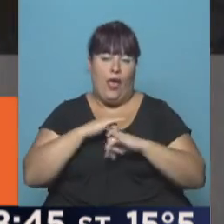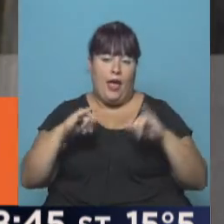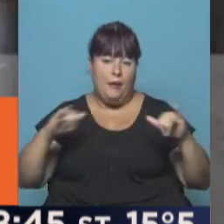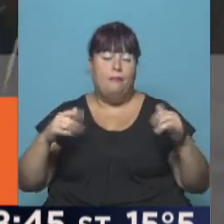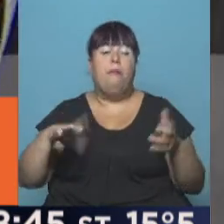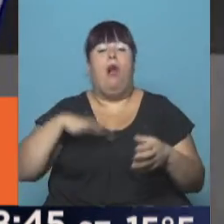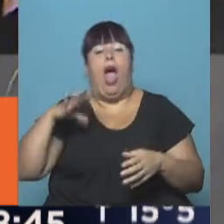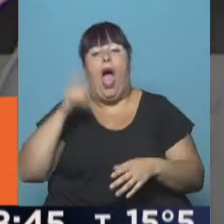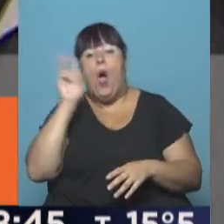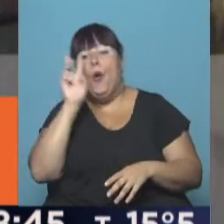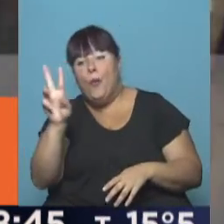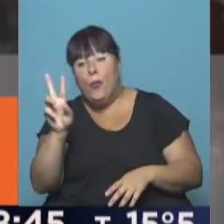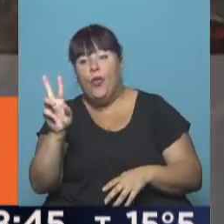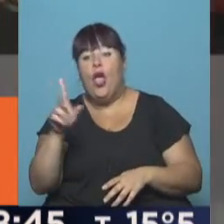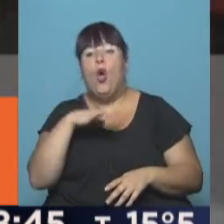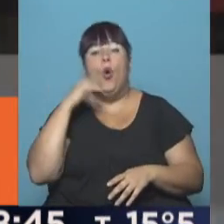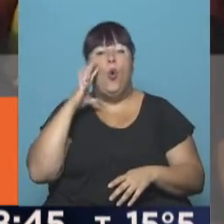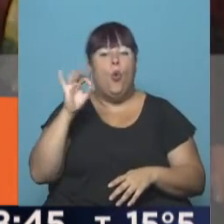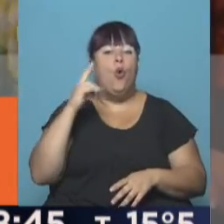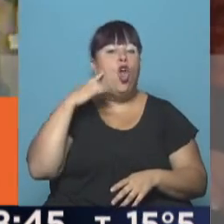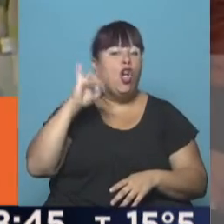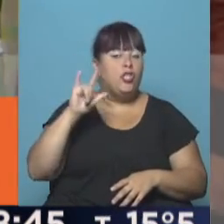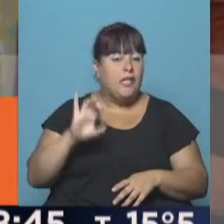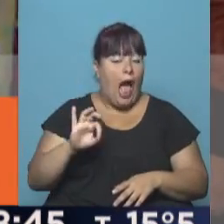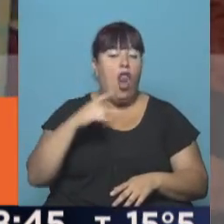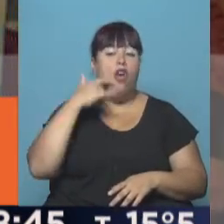este servicio por si alguien lo vio, a Julio Gonzalo, que se comunique con la familia.